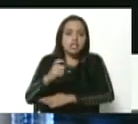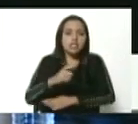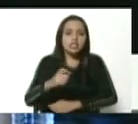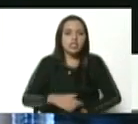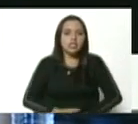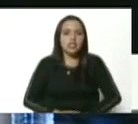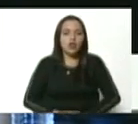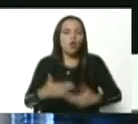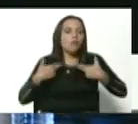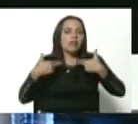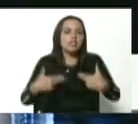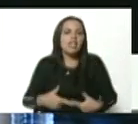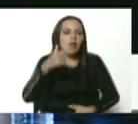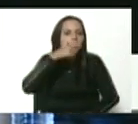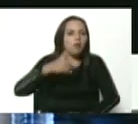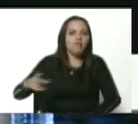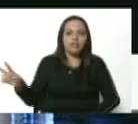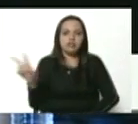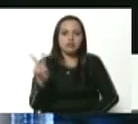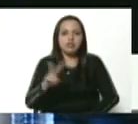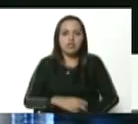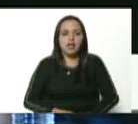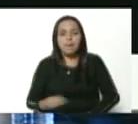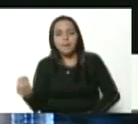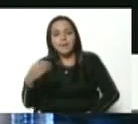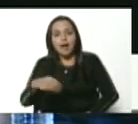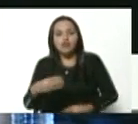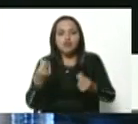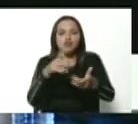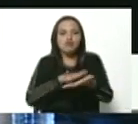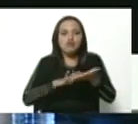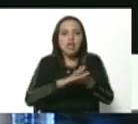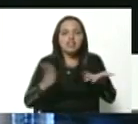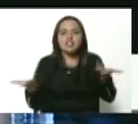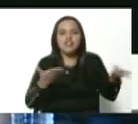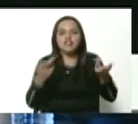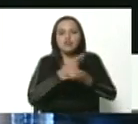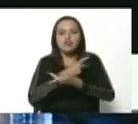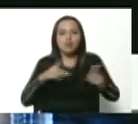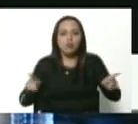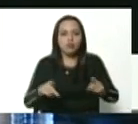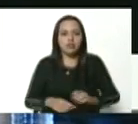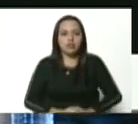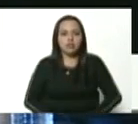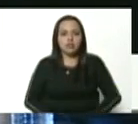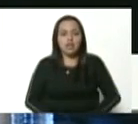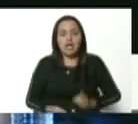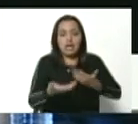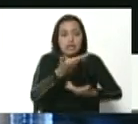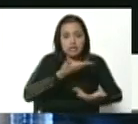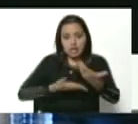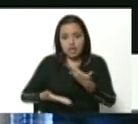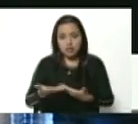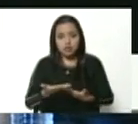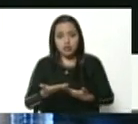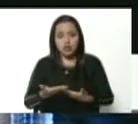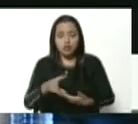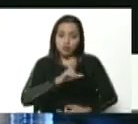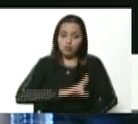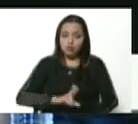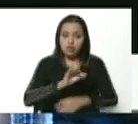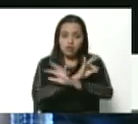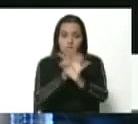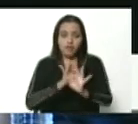necesidades humanitarias del pueblo venezolano y restablecer los servicios públicos en colaboración y a través de